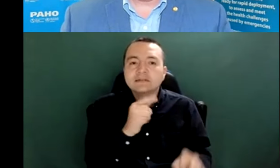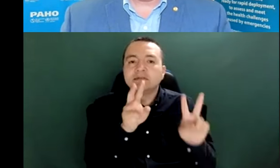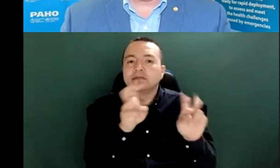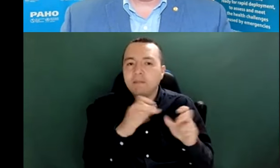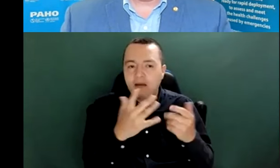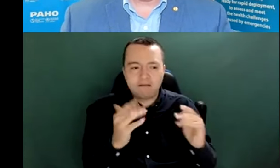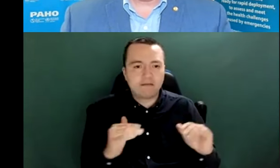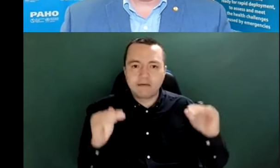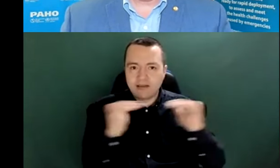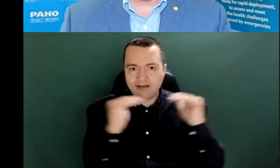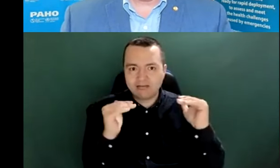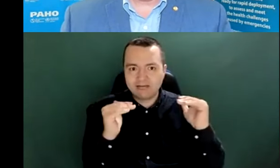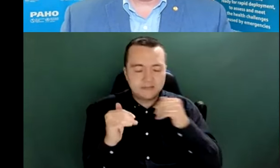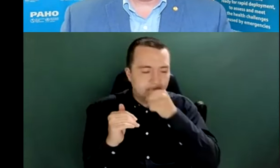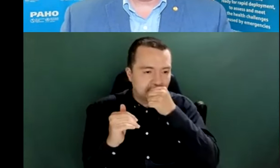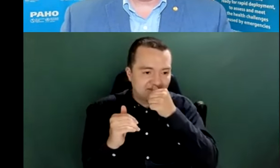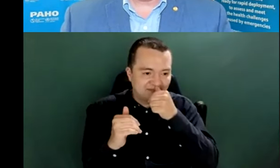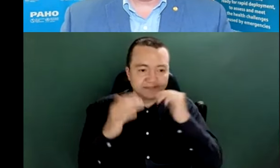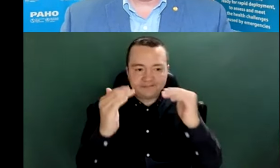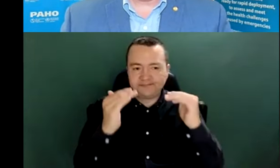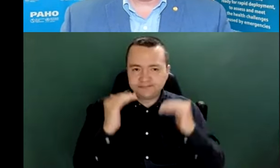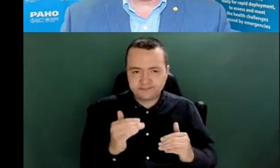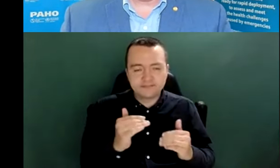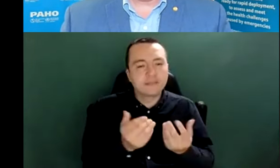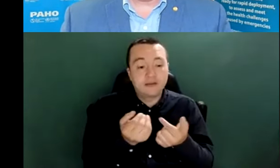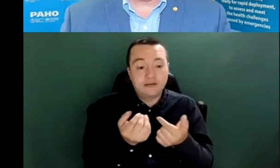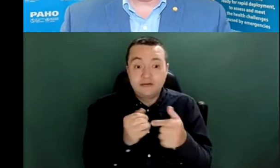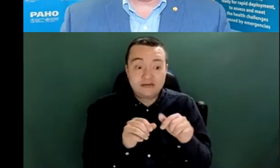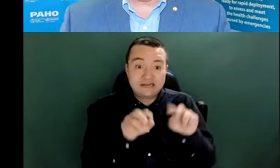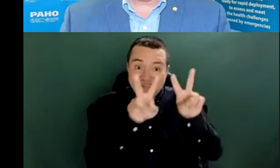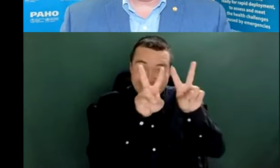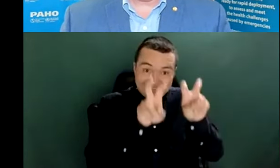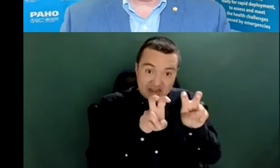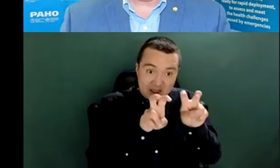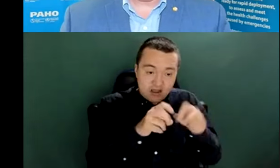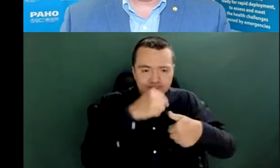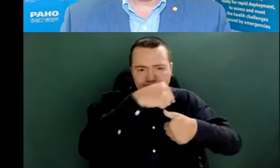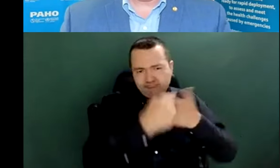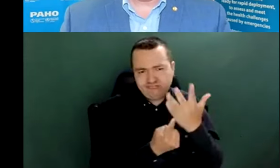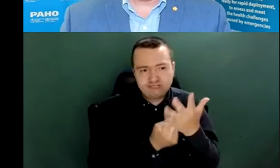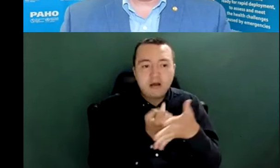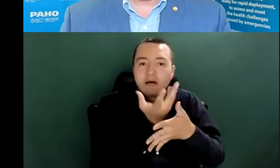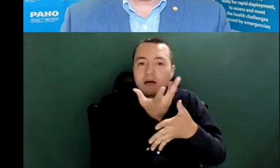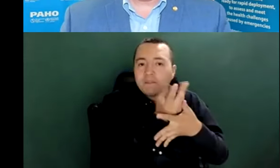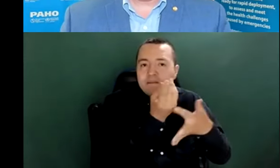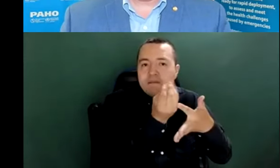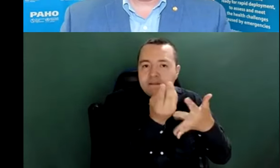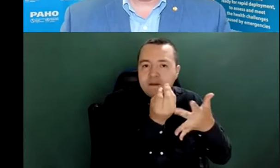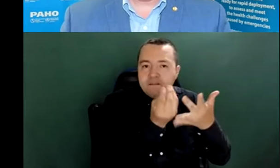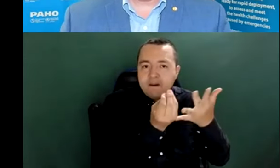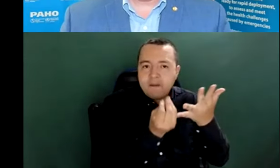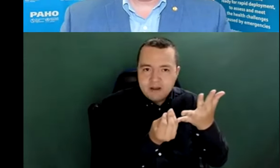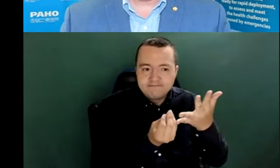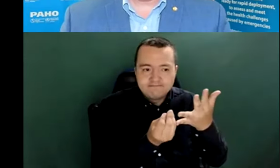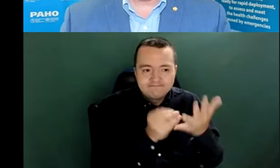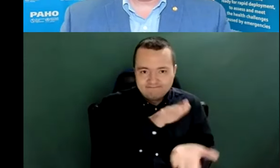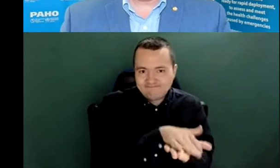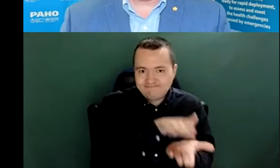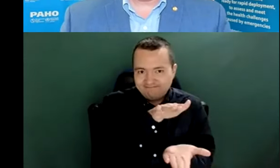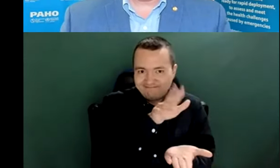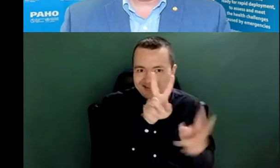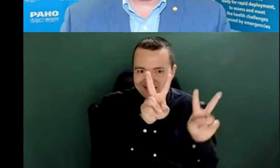también tuvimos una selección de categorías. Así que hicimos que las revisiones o los resúmenes fueran mejores y